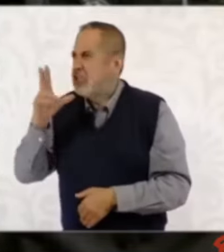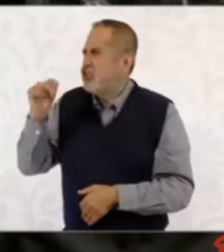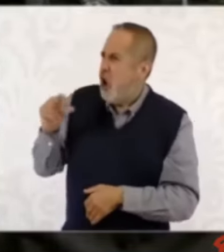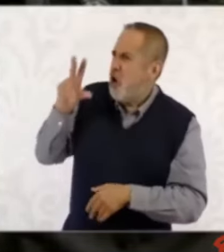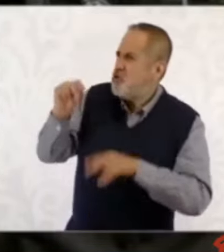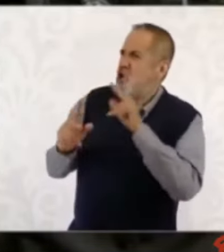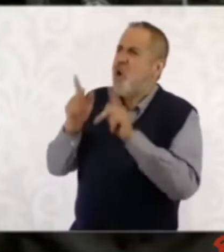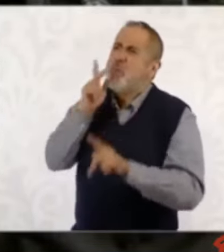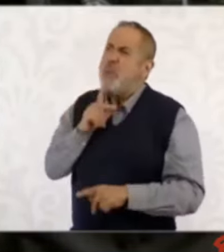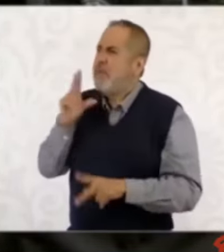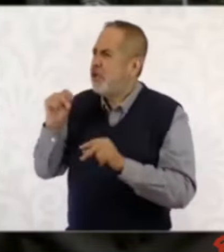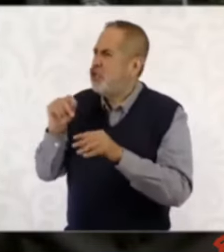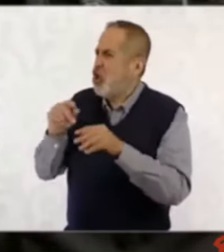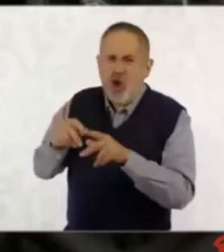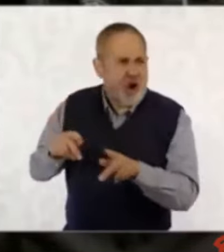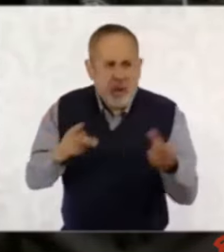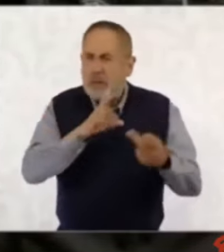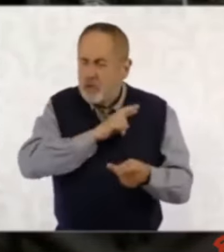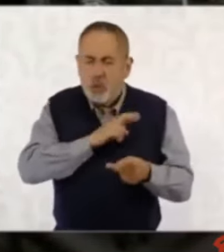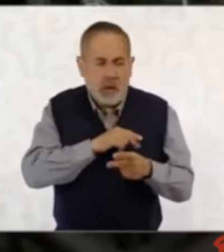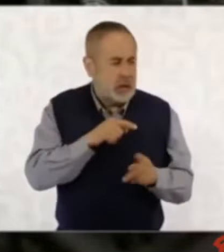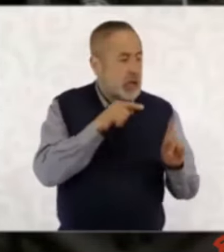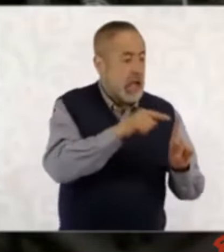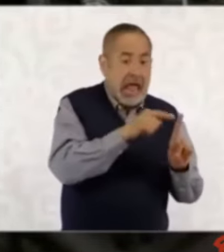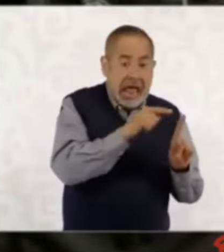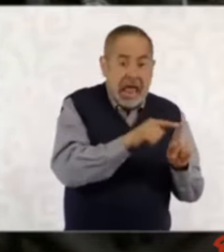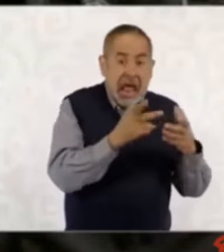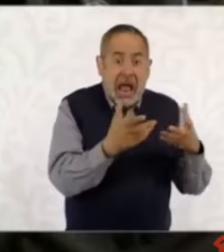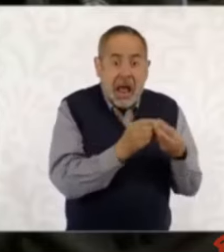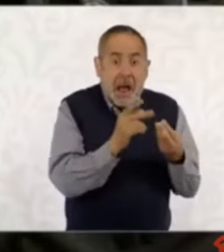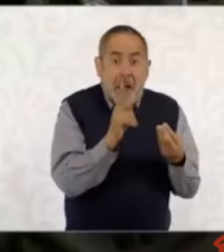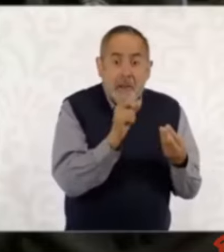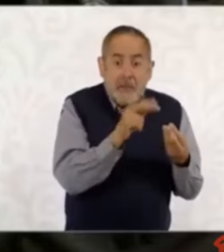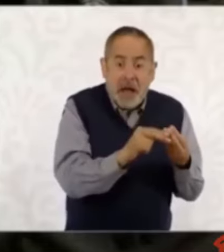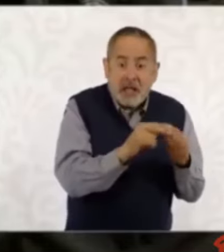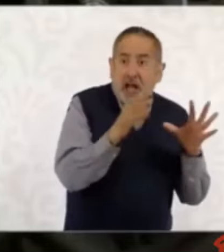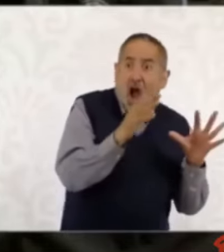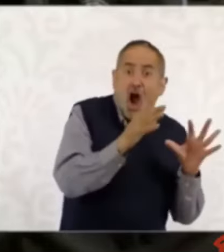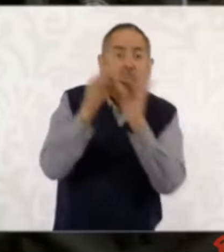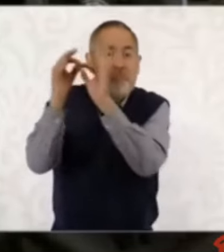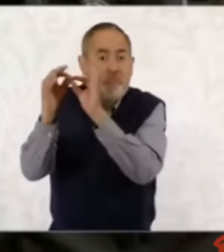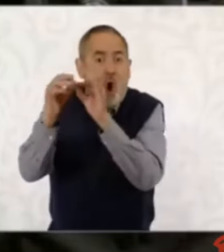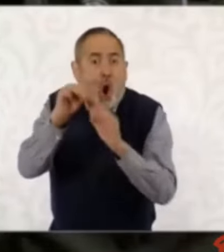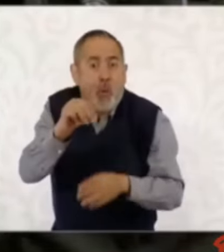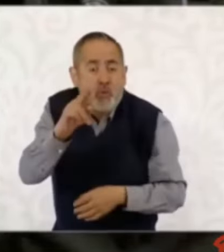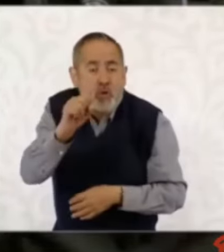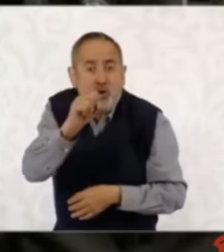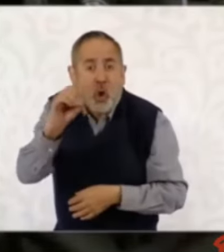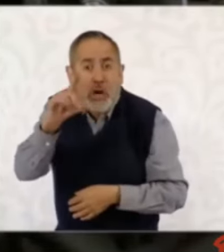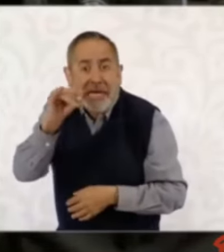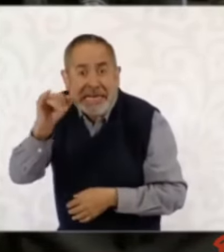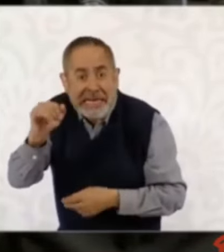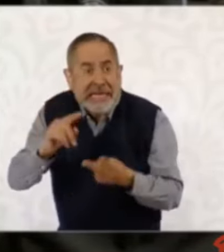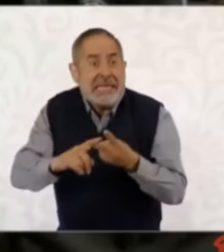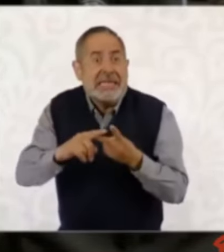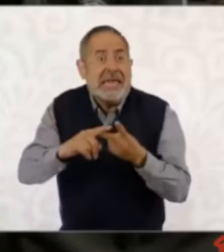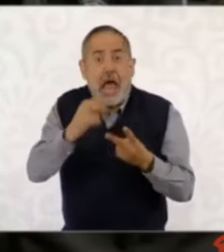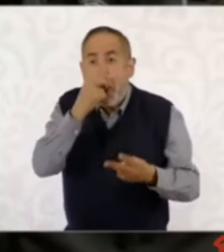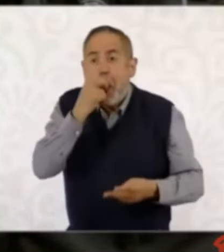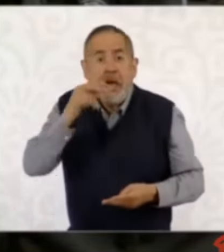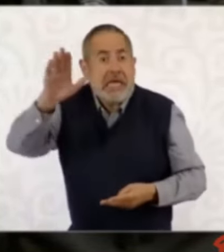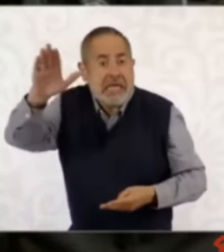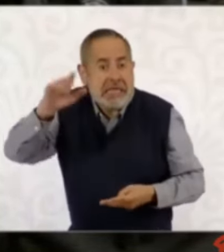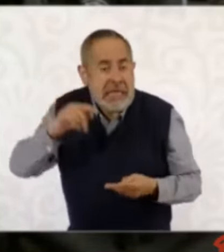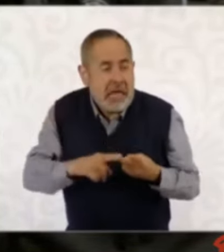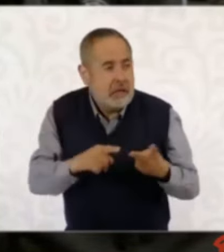referentes internacionales justamente a Mussolini y a Hitler. Preguntarle sobre este lema que lo quieren,